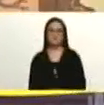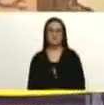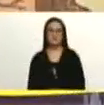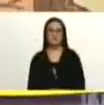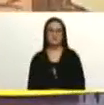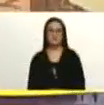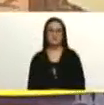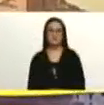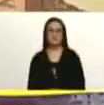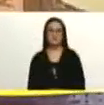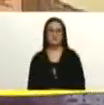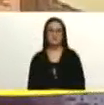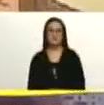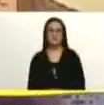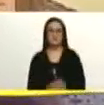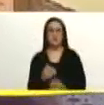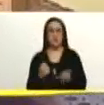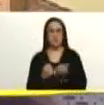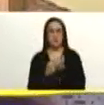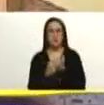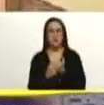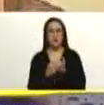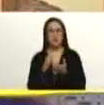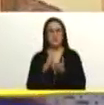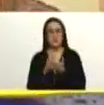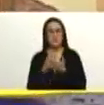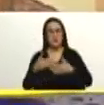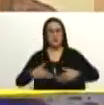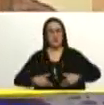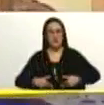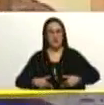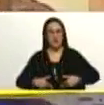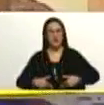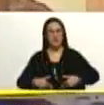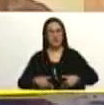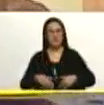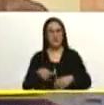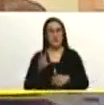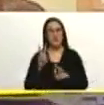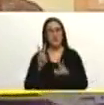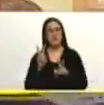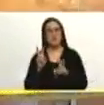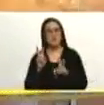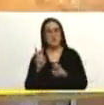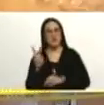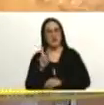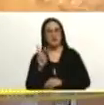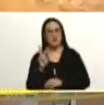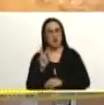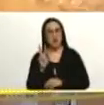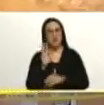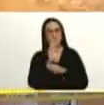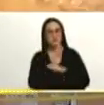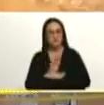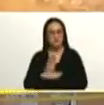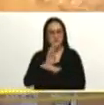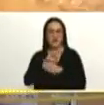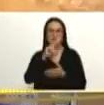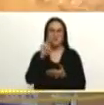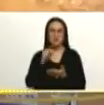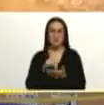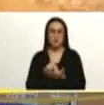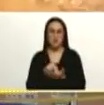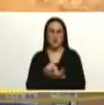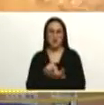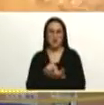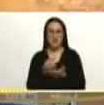plazo, y apoyará como siempre los esfuerzos de la parte venezolana por salvaguardar la soberanía nacional,